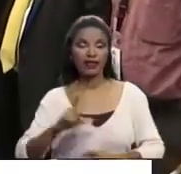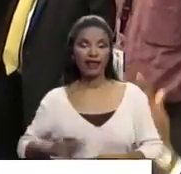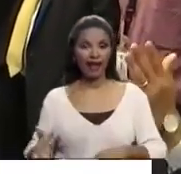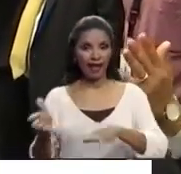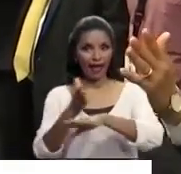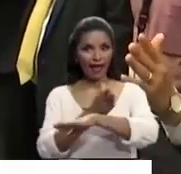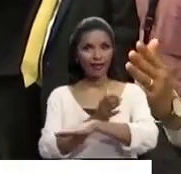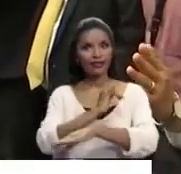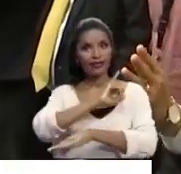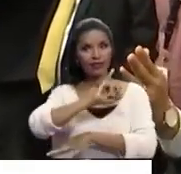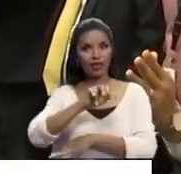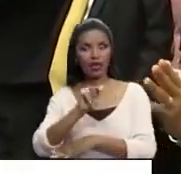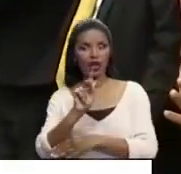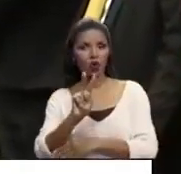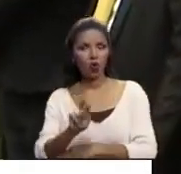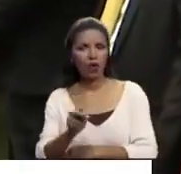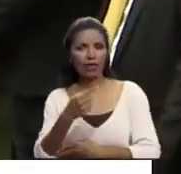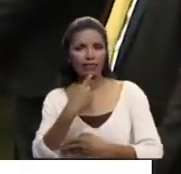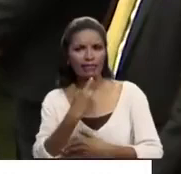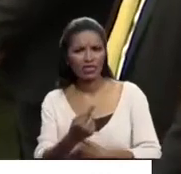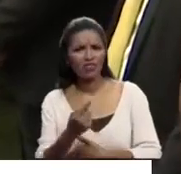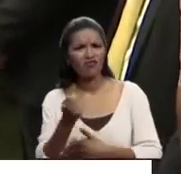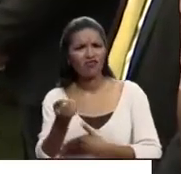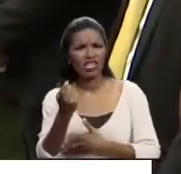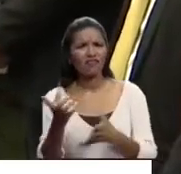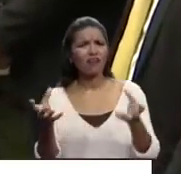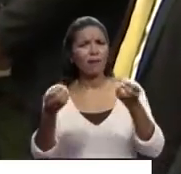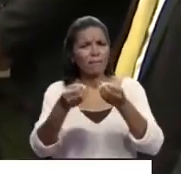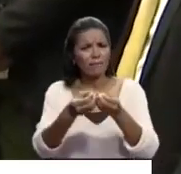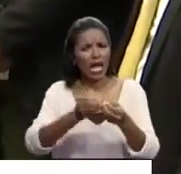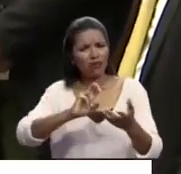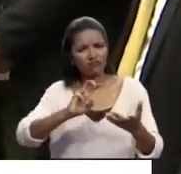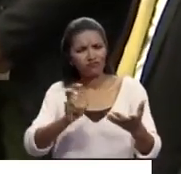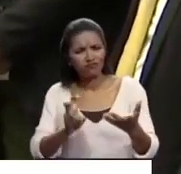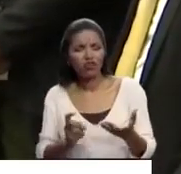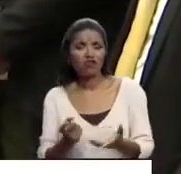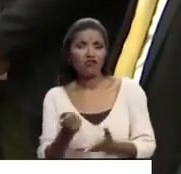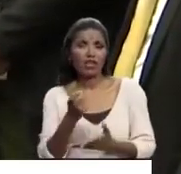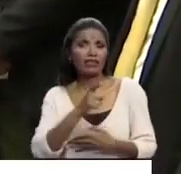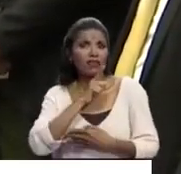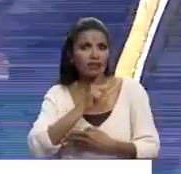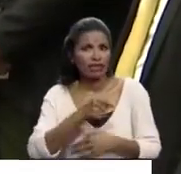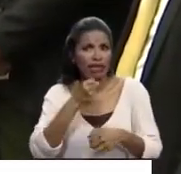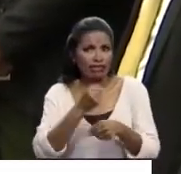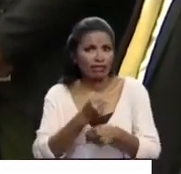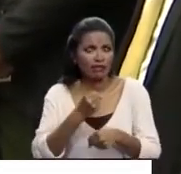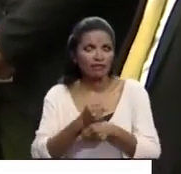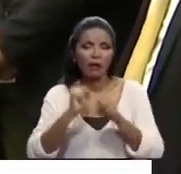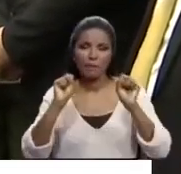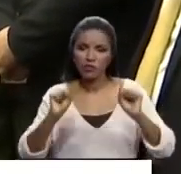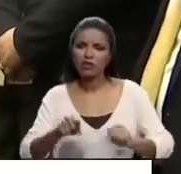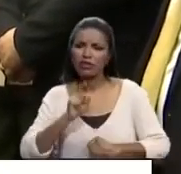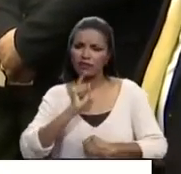exposición del día de ayer, señalaba que hacía falta perfeccionar esto para que solamente aquellos funcionarios que de verdad trabajaban